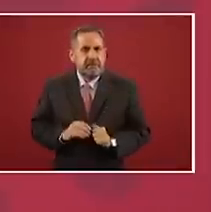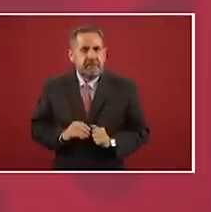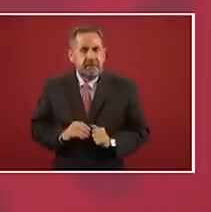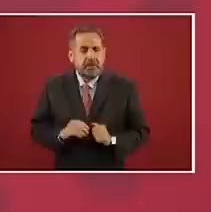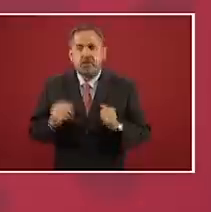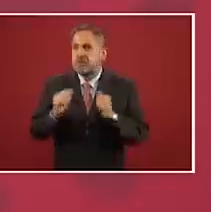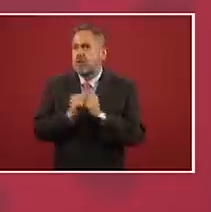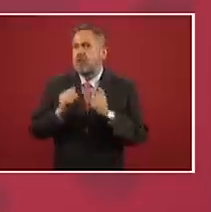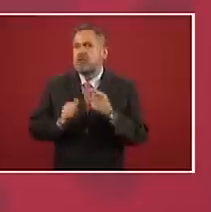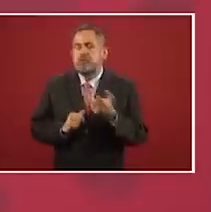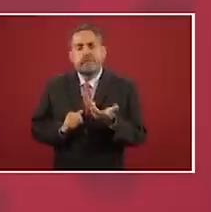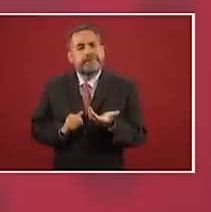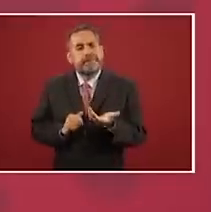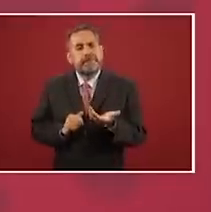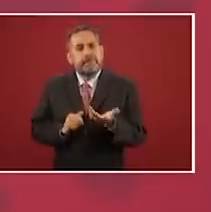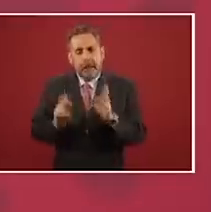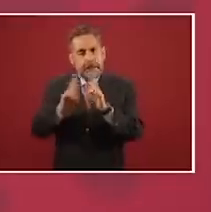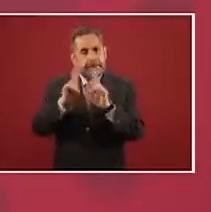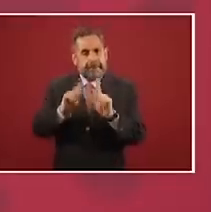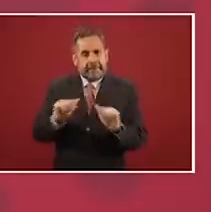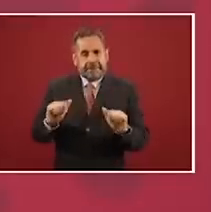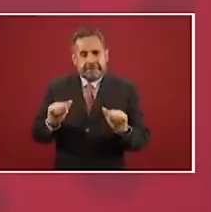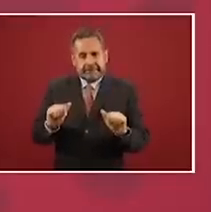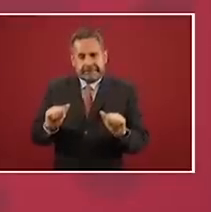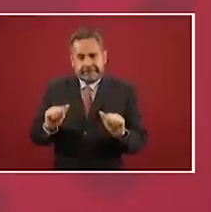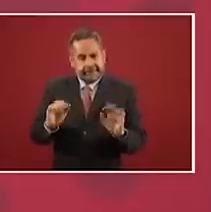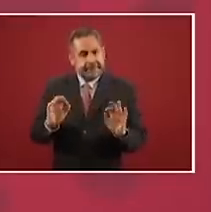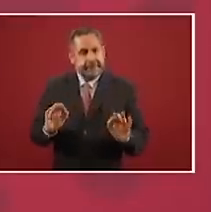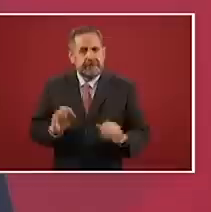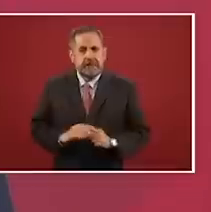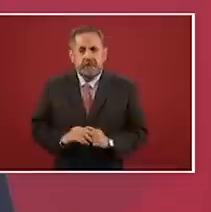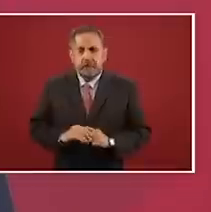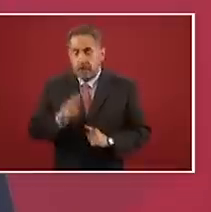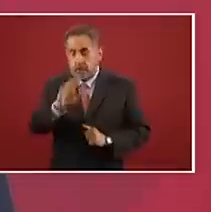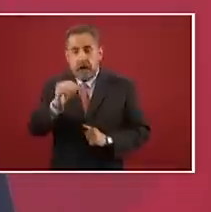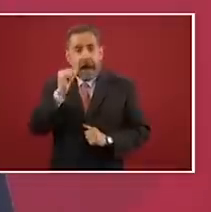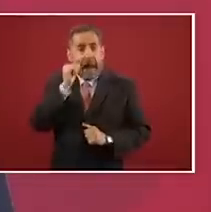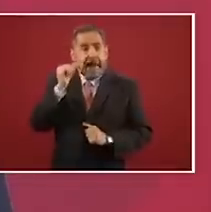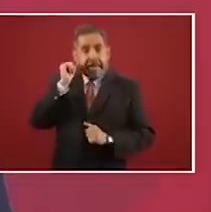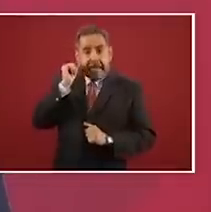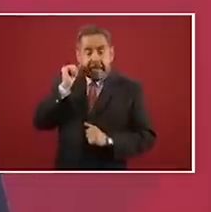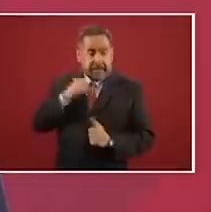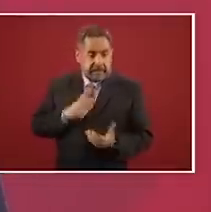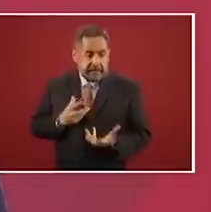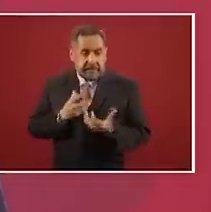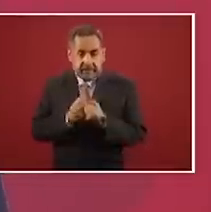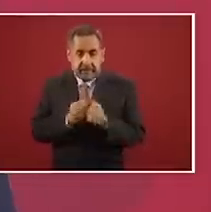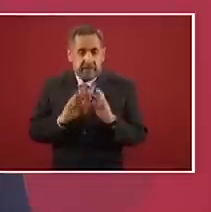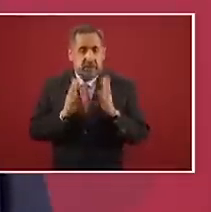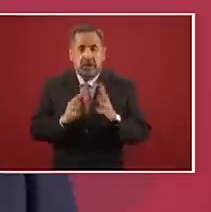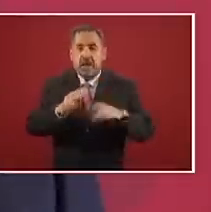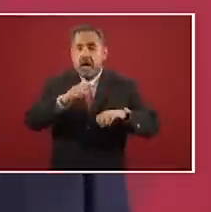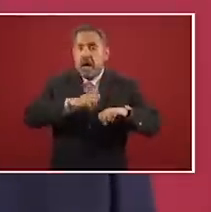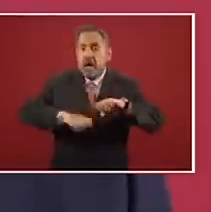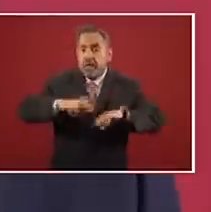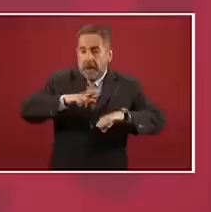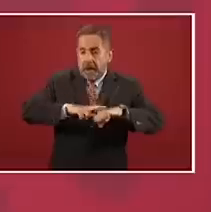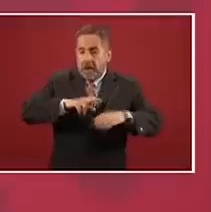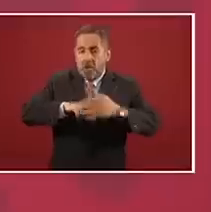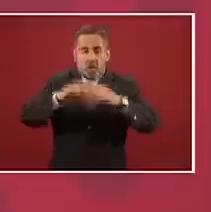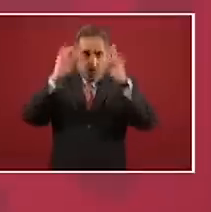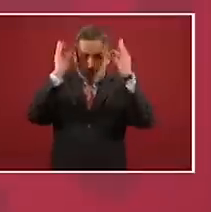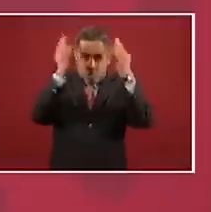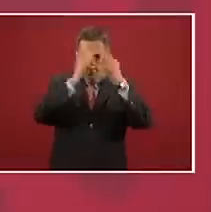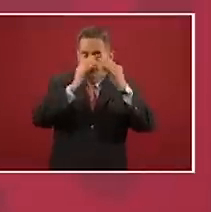de manera pacífica. Ayer que me reuní con los embajadores, los